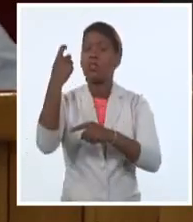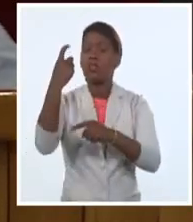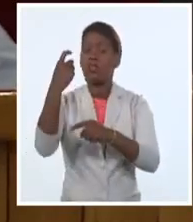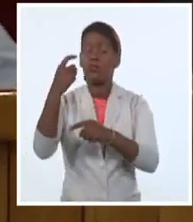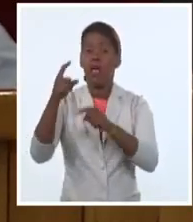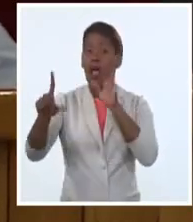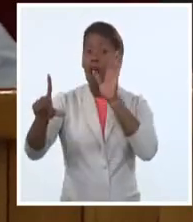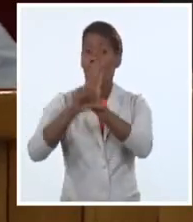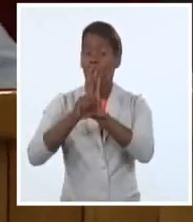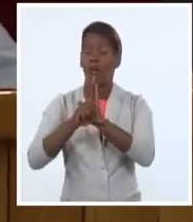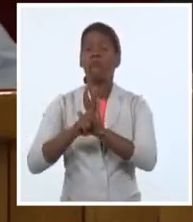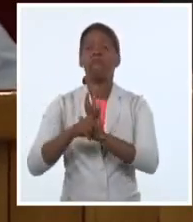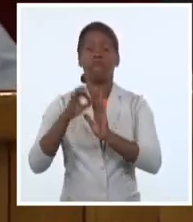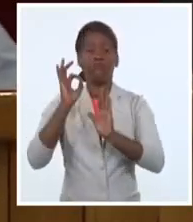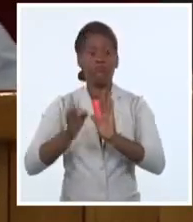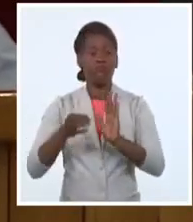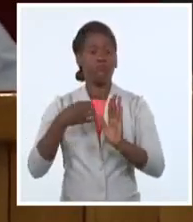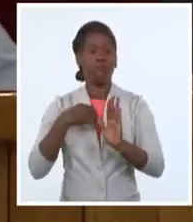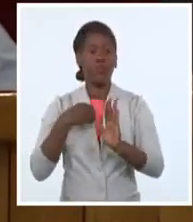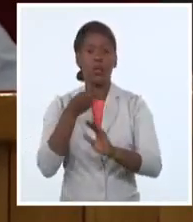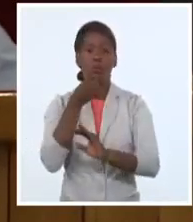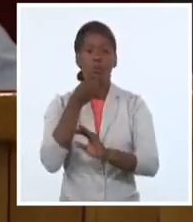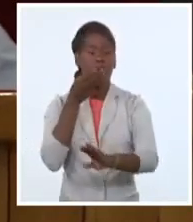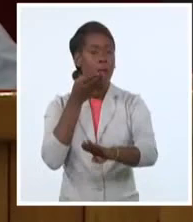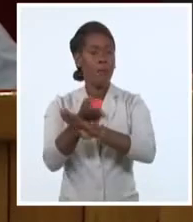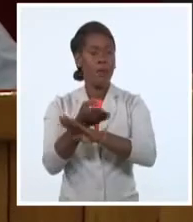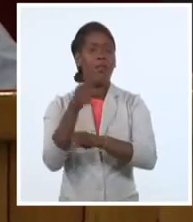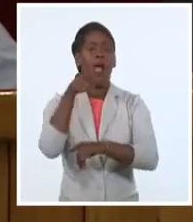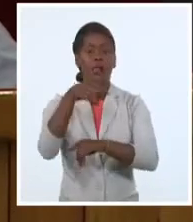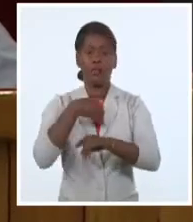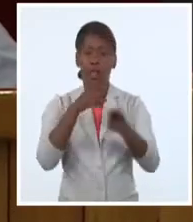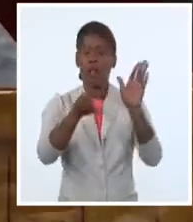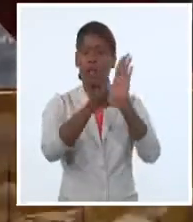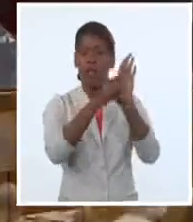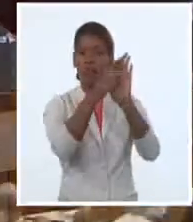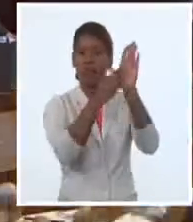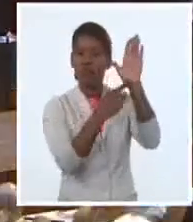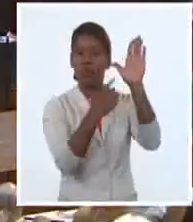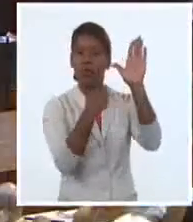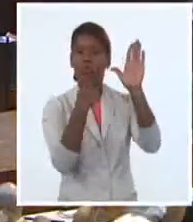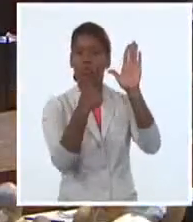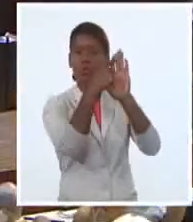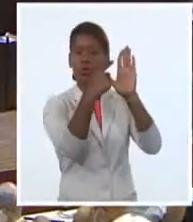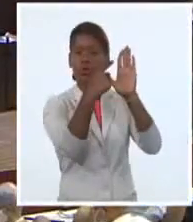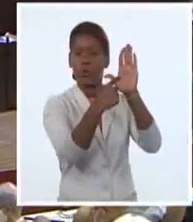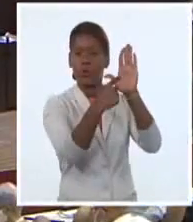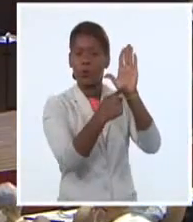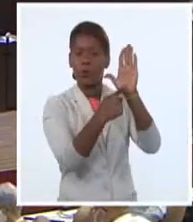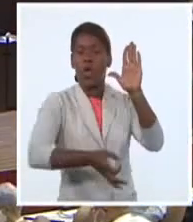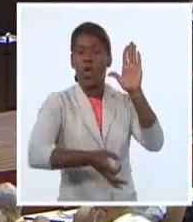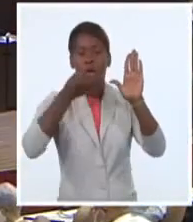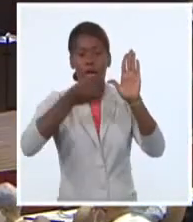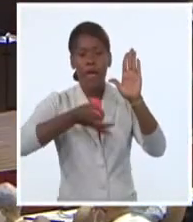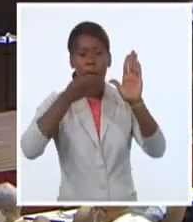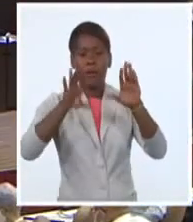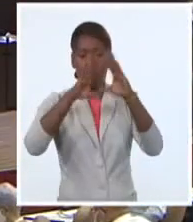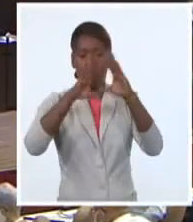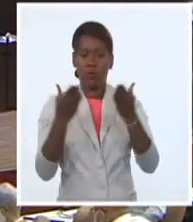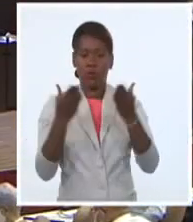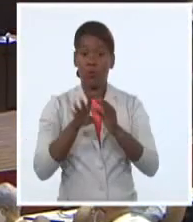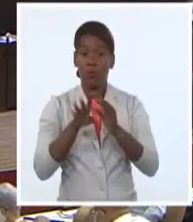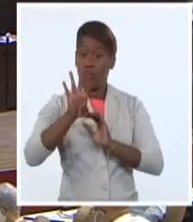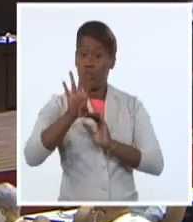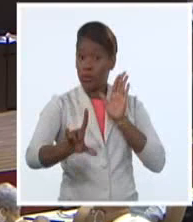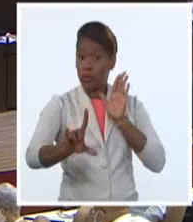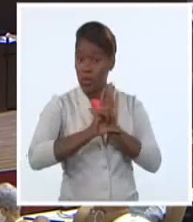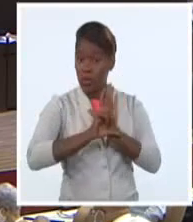de las decisiones judiciales, entre otras cuestiones relevantes. Las cuatro leyes aprobadas presuponen un